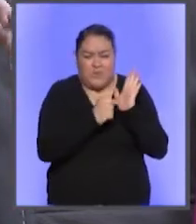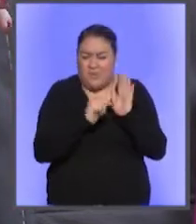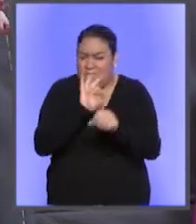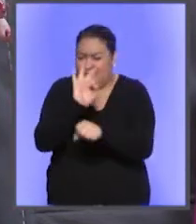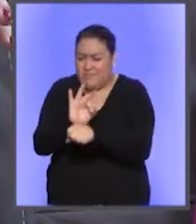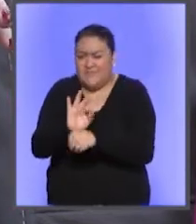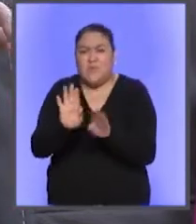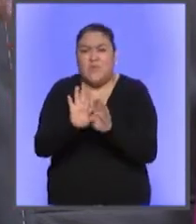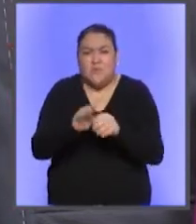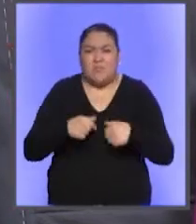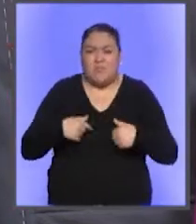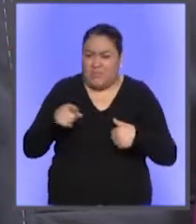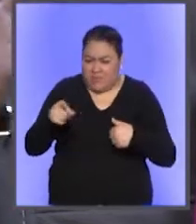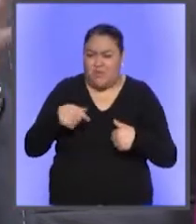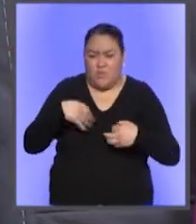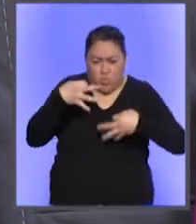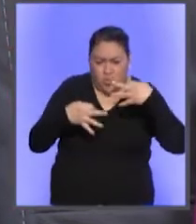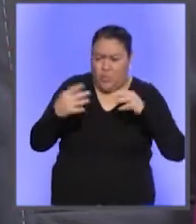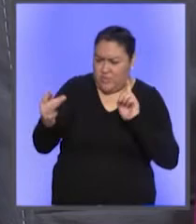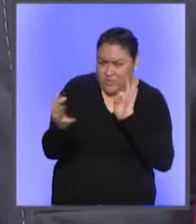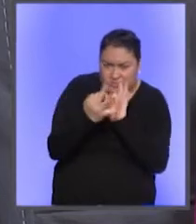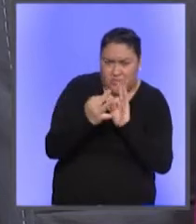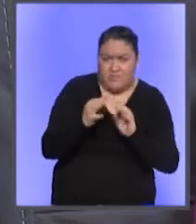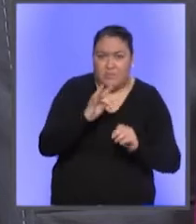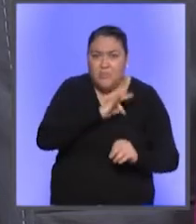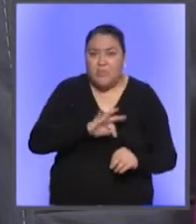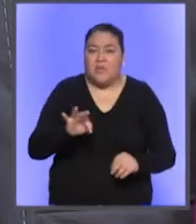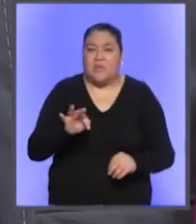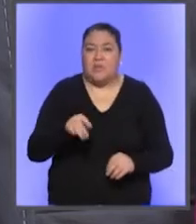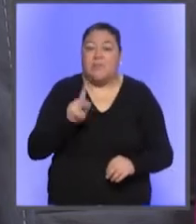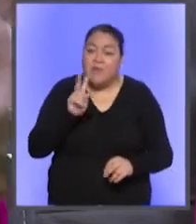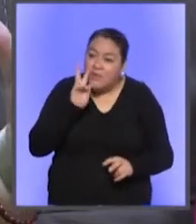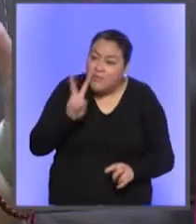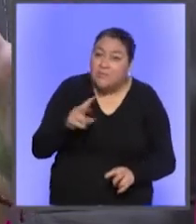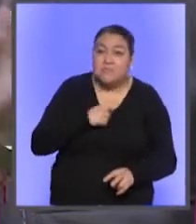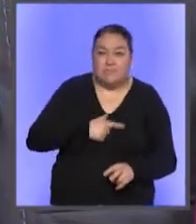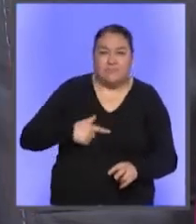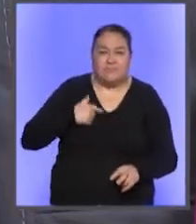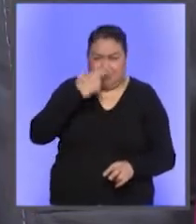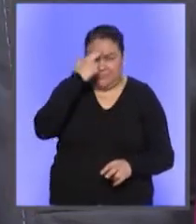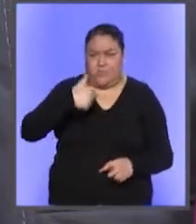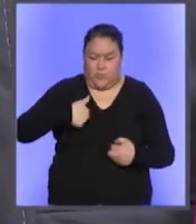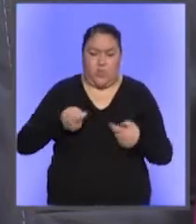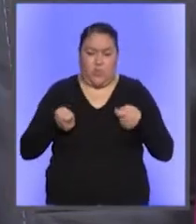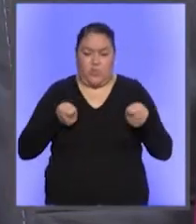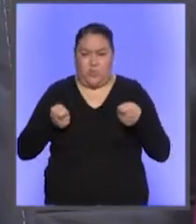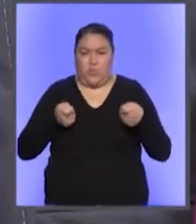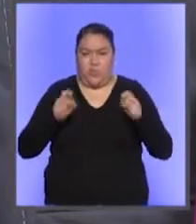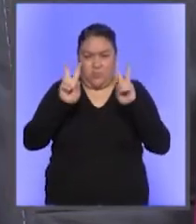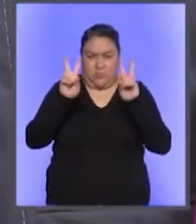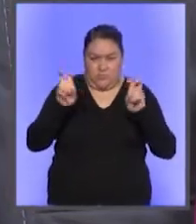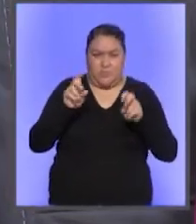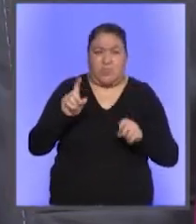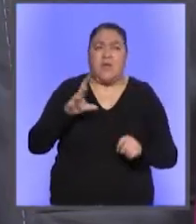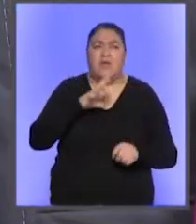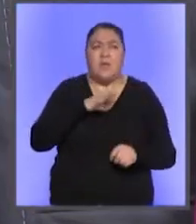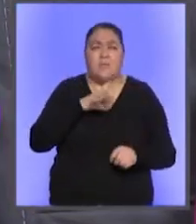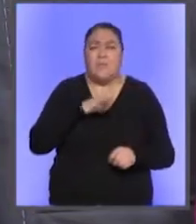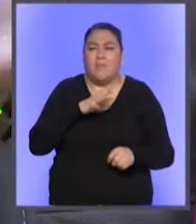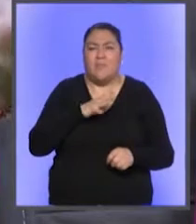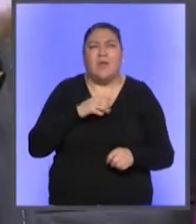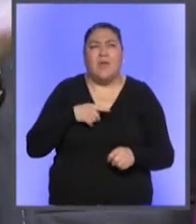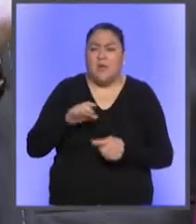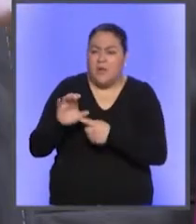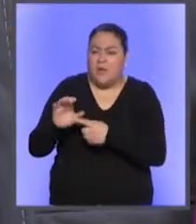la aplicación de la Justicia con el acceso a la justicia pero es gratísimo por ejemplo en la mesa que yo moderé estaba